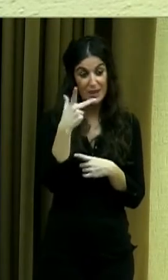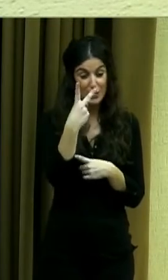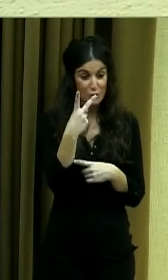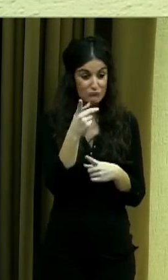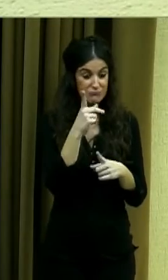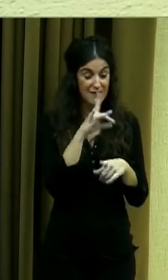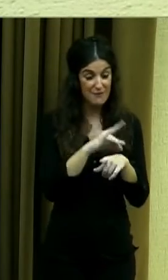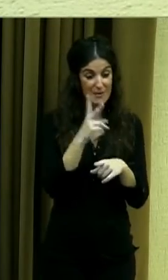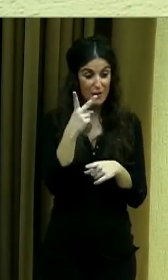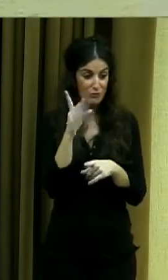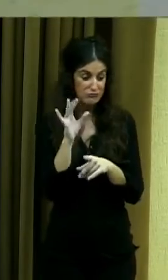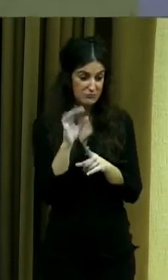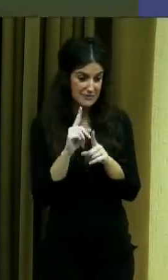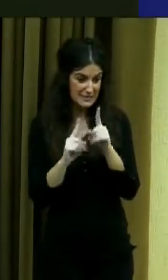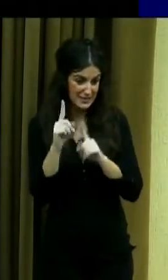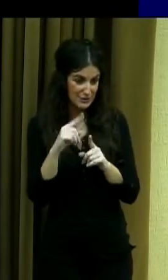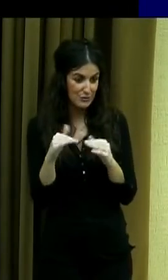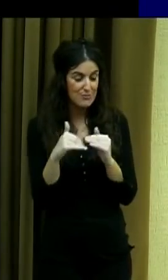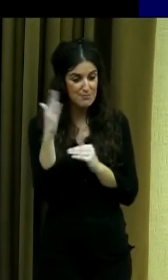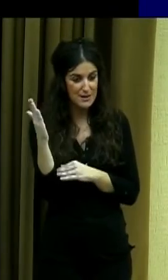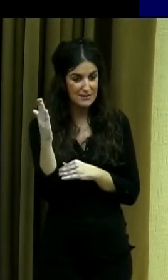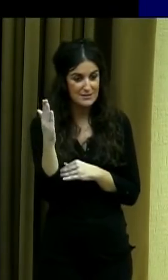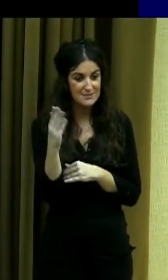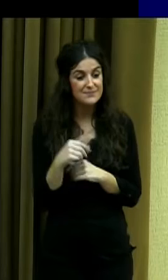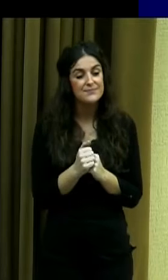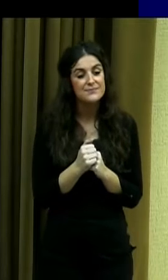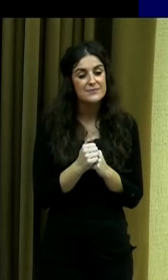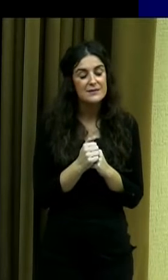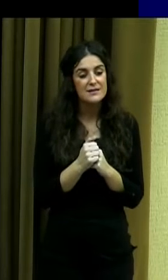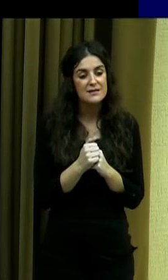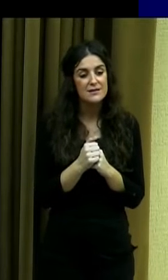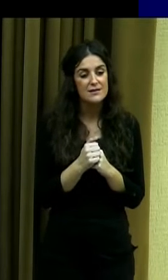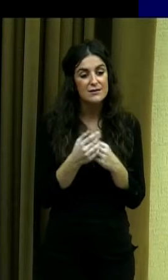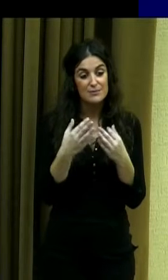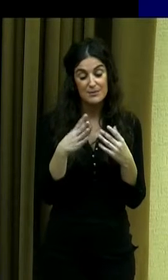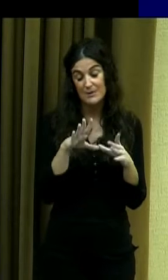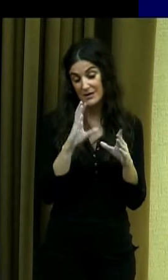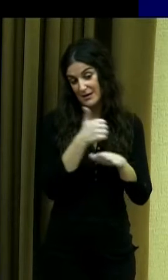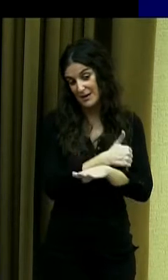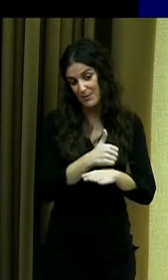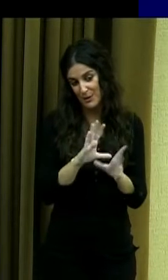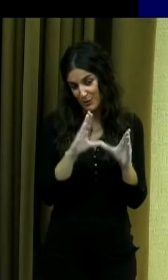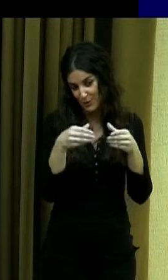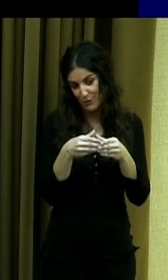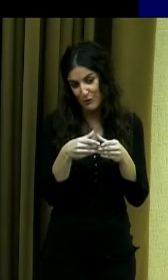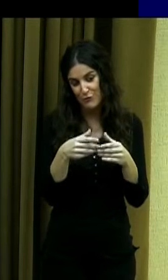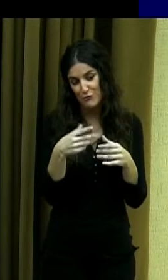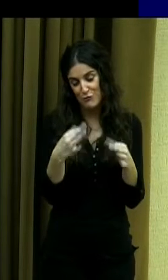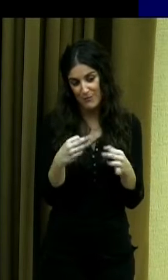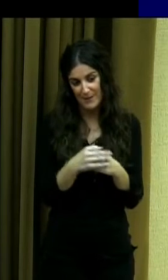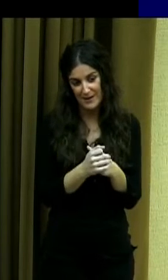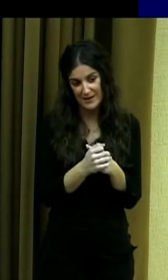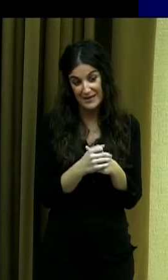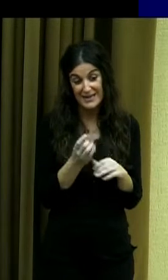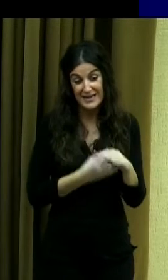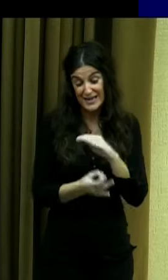distintos con una frecuencia de aparición mayor de lo que se considera normal para la población normal. La aparición de comorbilidad va a